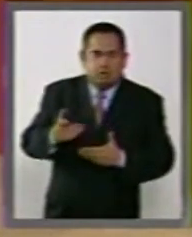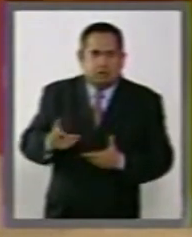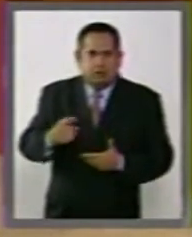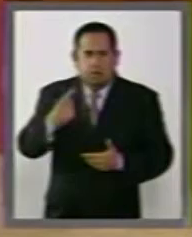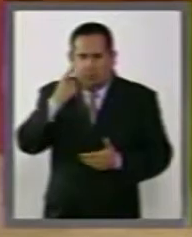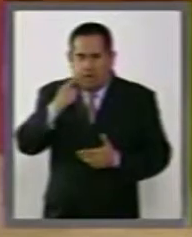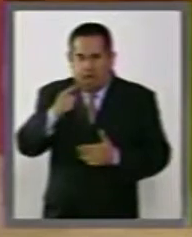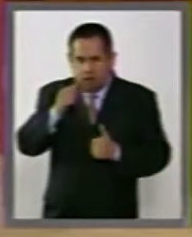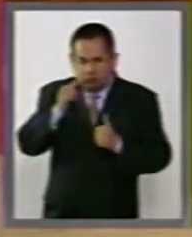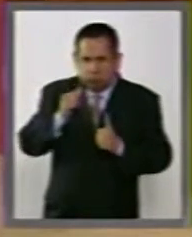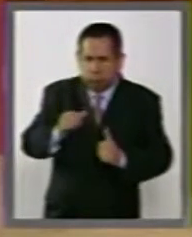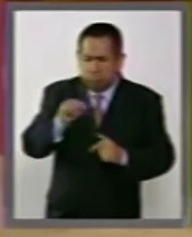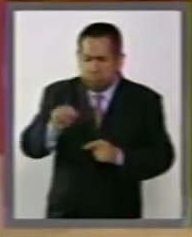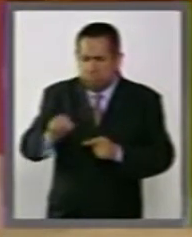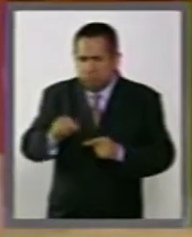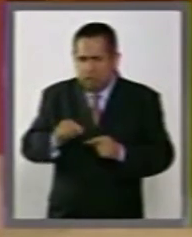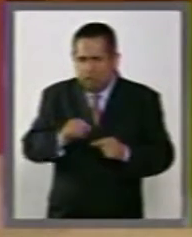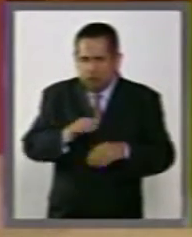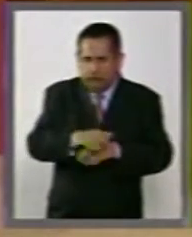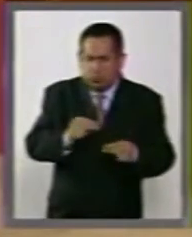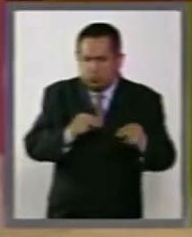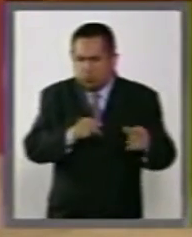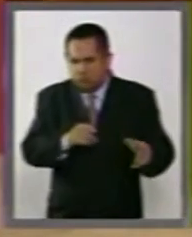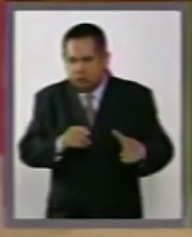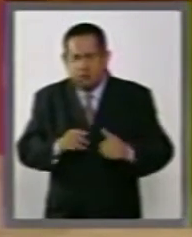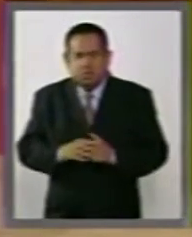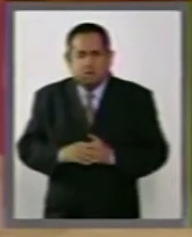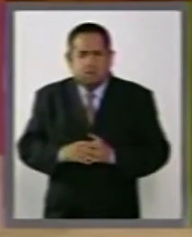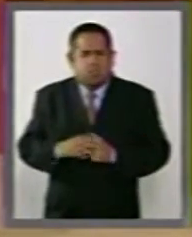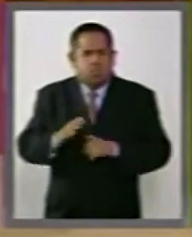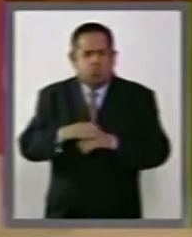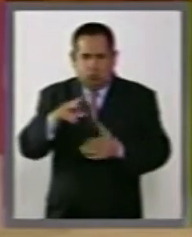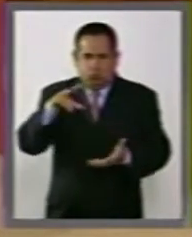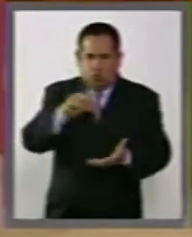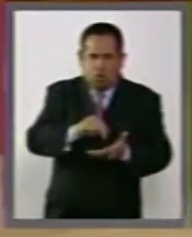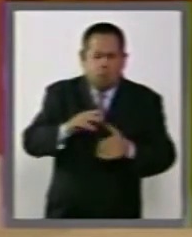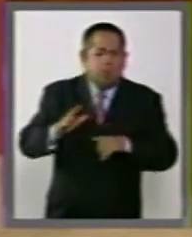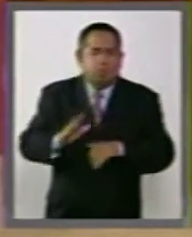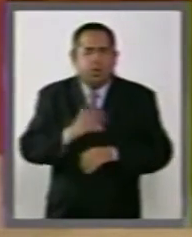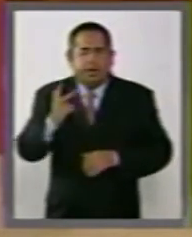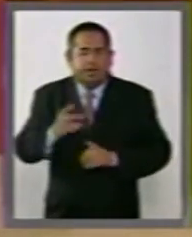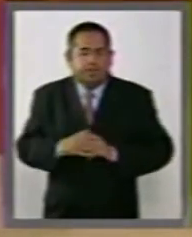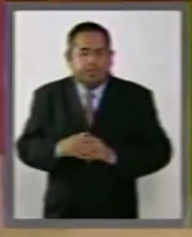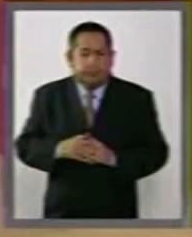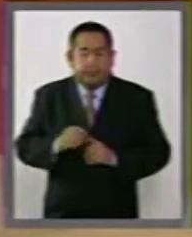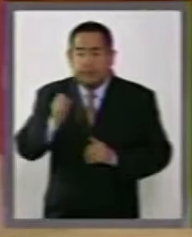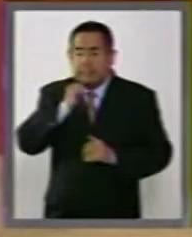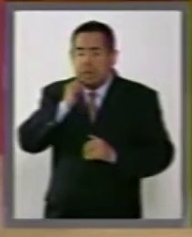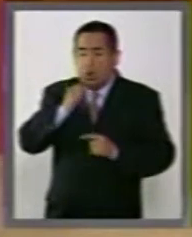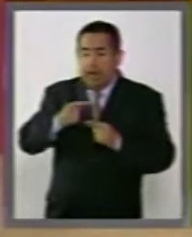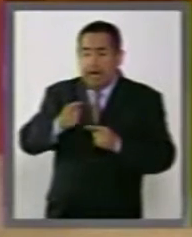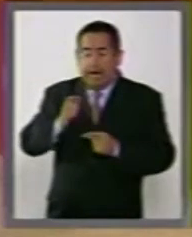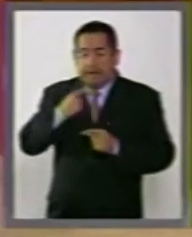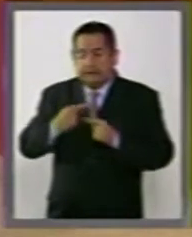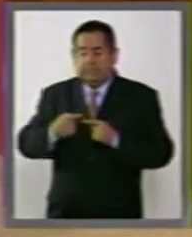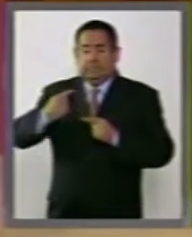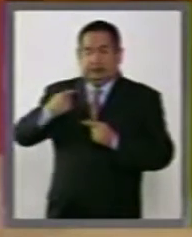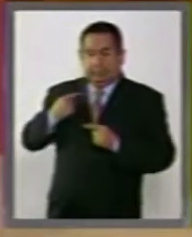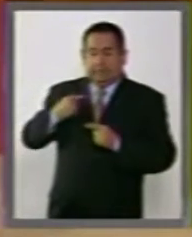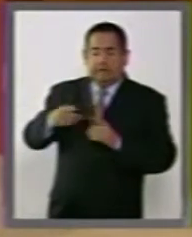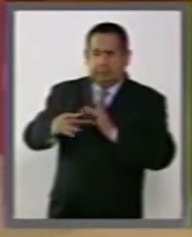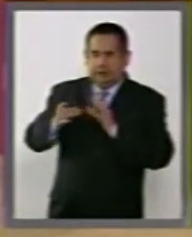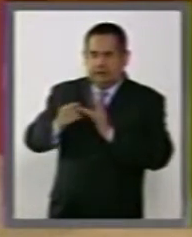para atender estos asuntos. ¿Por qué votar en contra de esta ley? La senadora que me antecedió en el uso de la